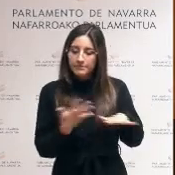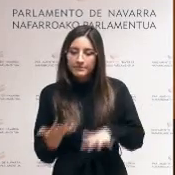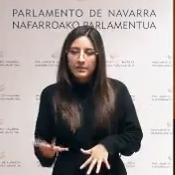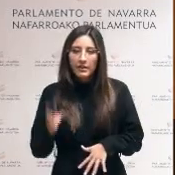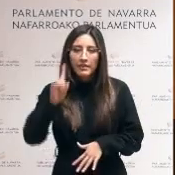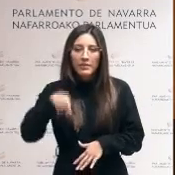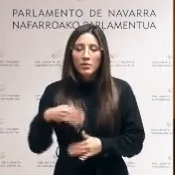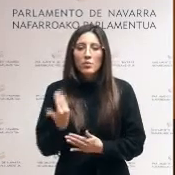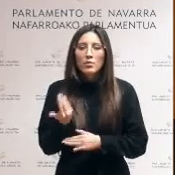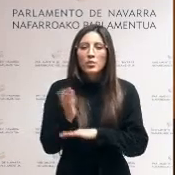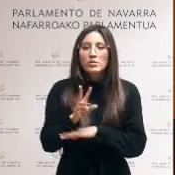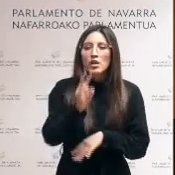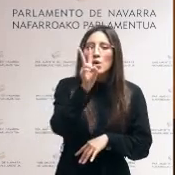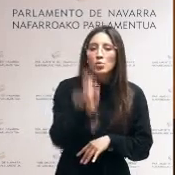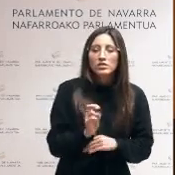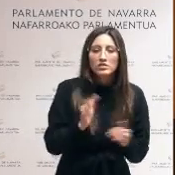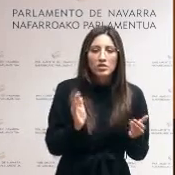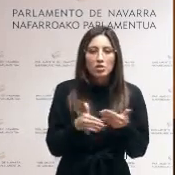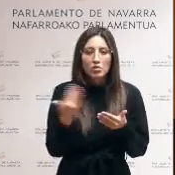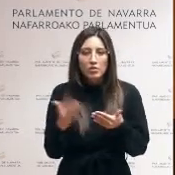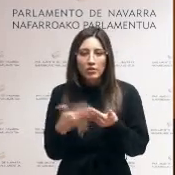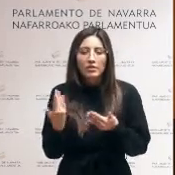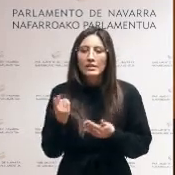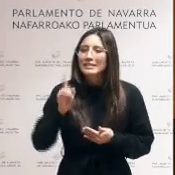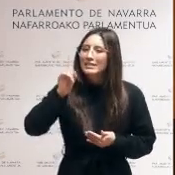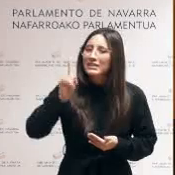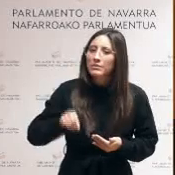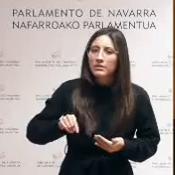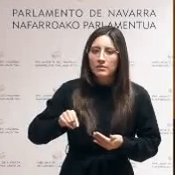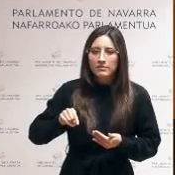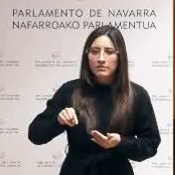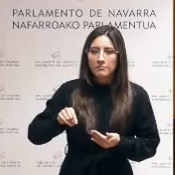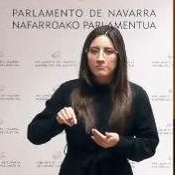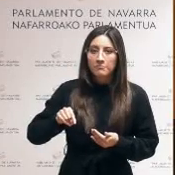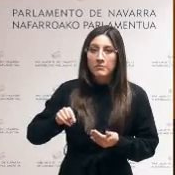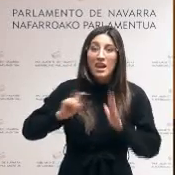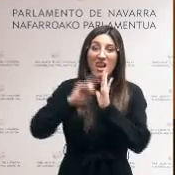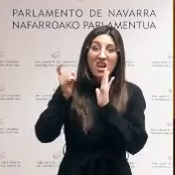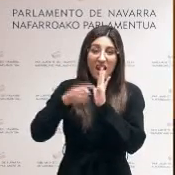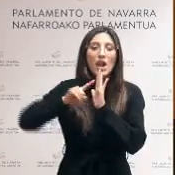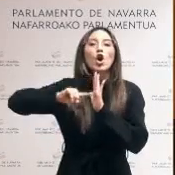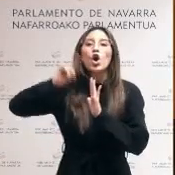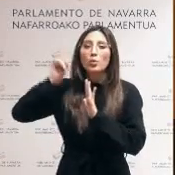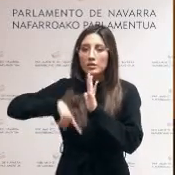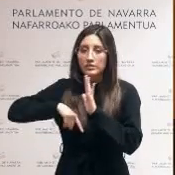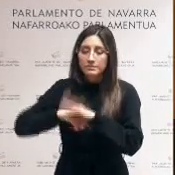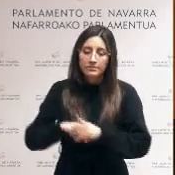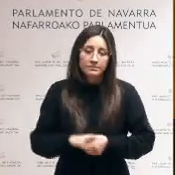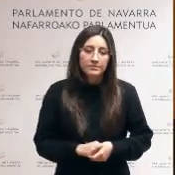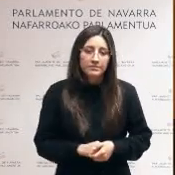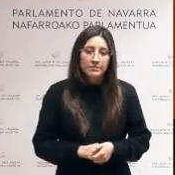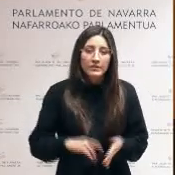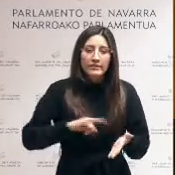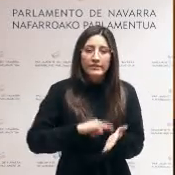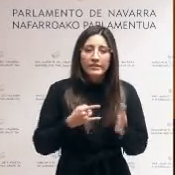que es útil, innovadora y absolutamente legal. La creación de un sistema navarro